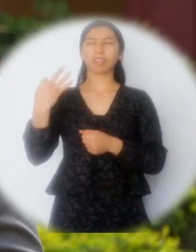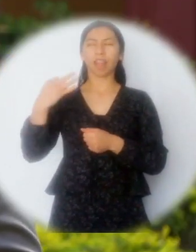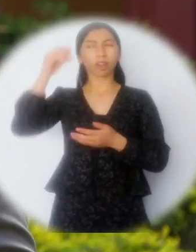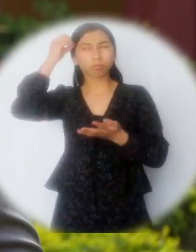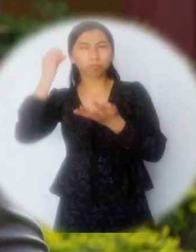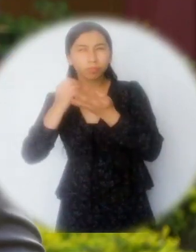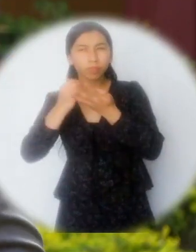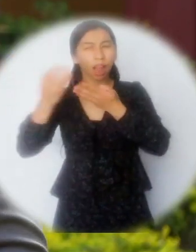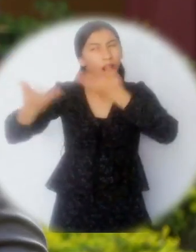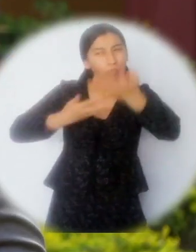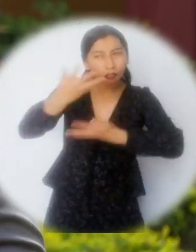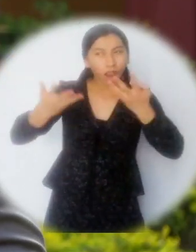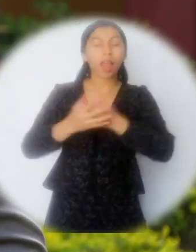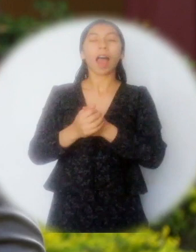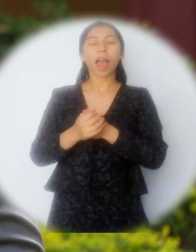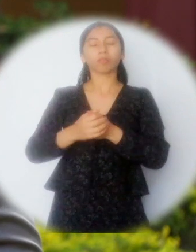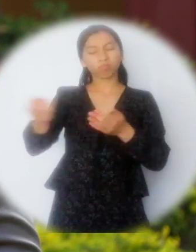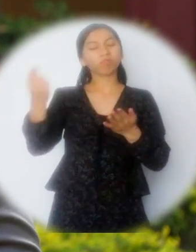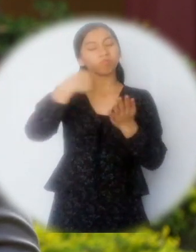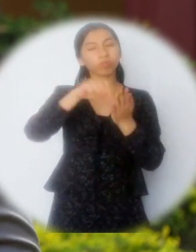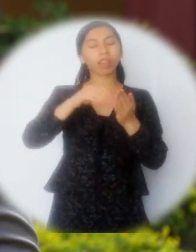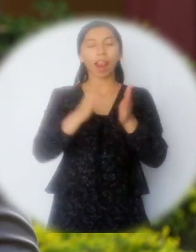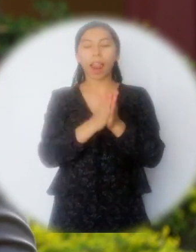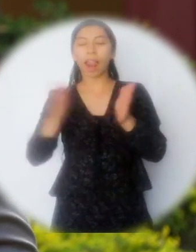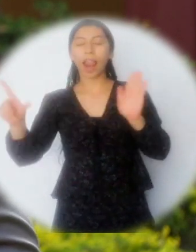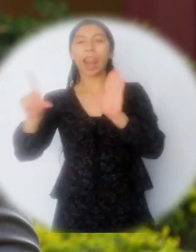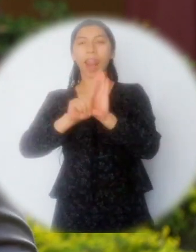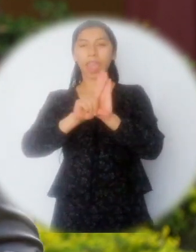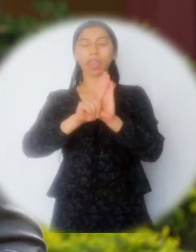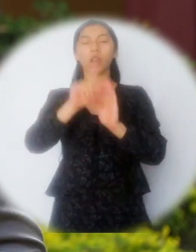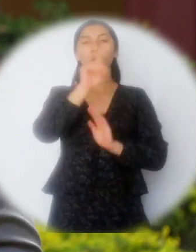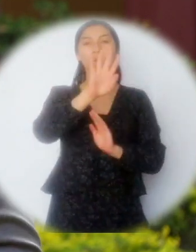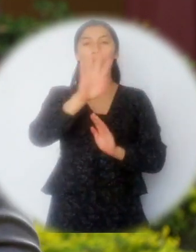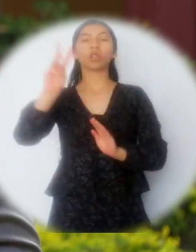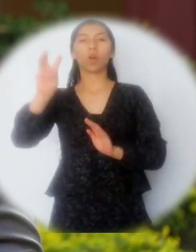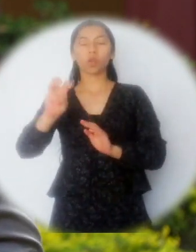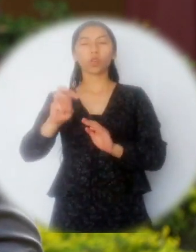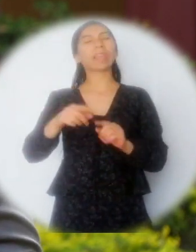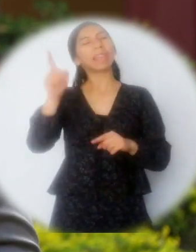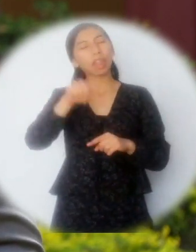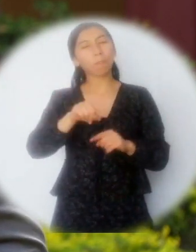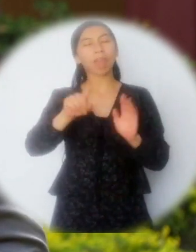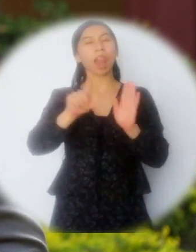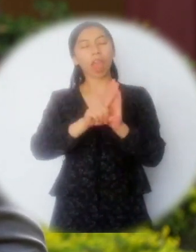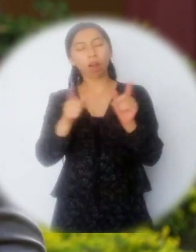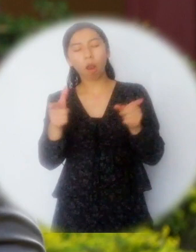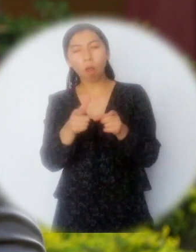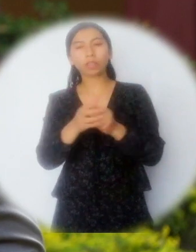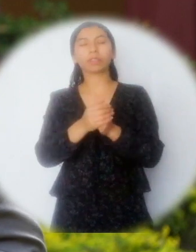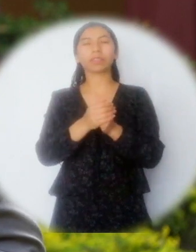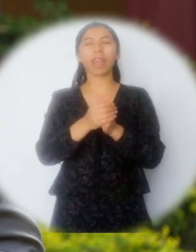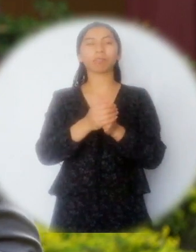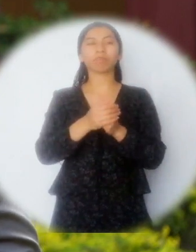Comisión Primera del Senado se aprobó la prórroga de la Ley 1448 y los decretos ley étnicos. Ahora pasa a cuarto